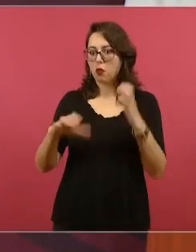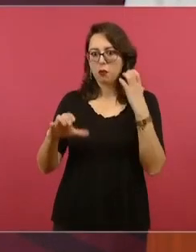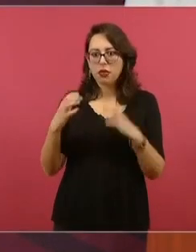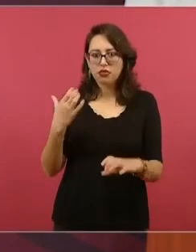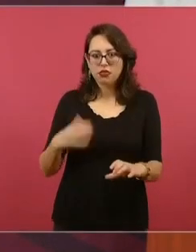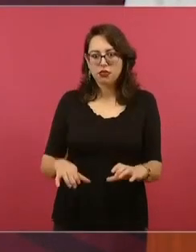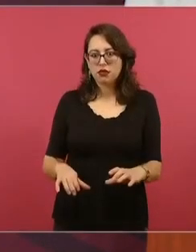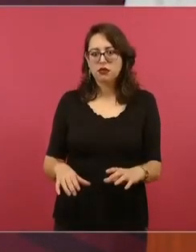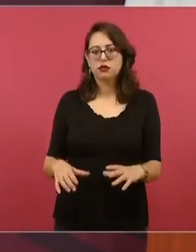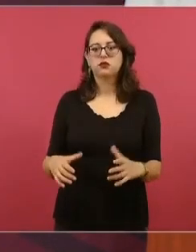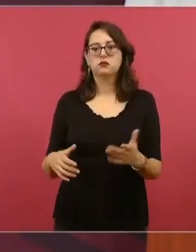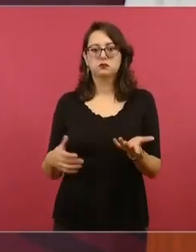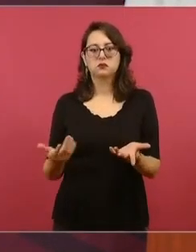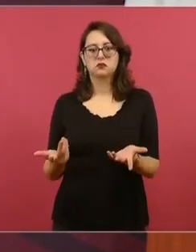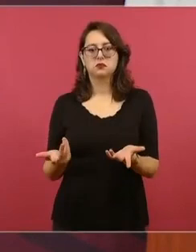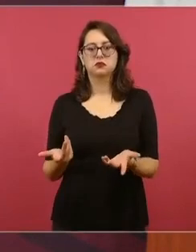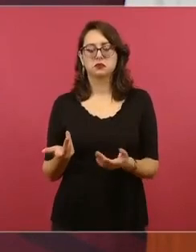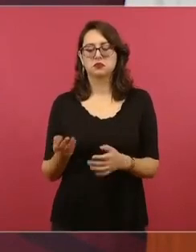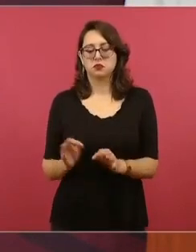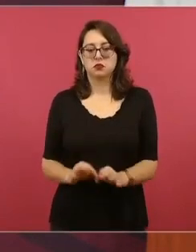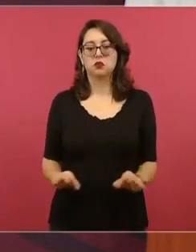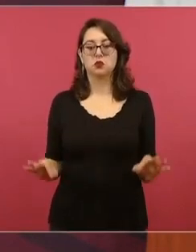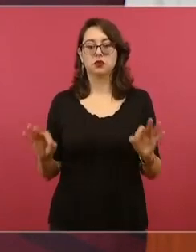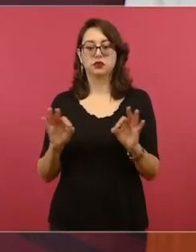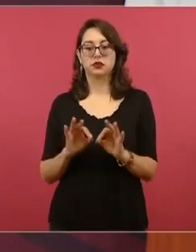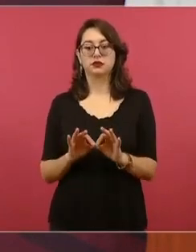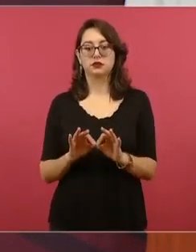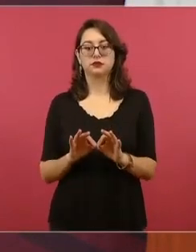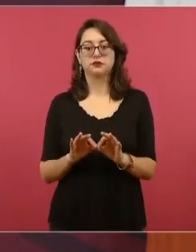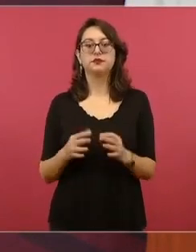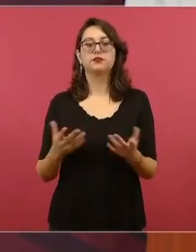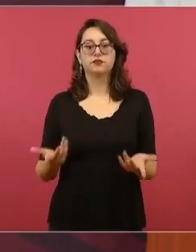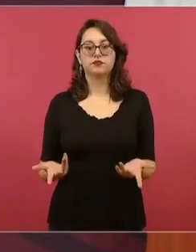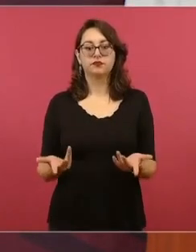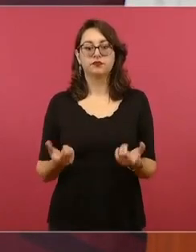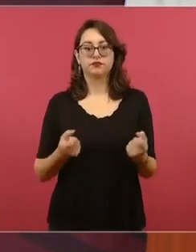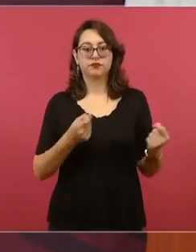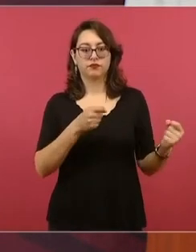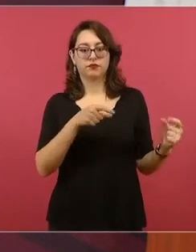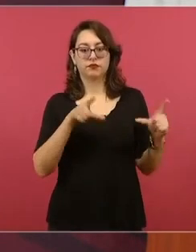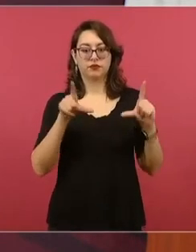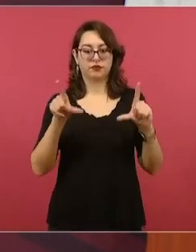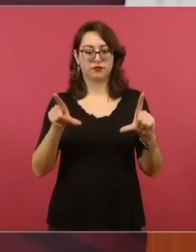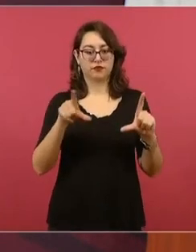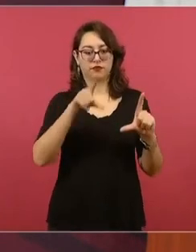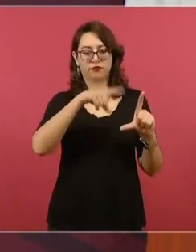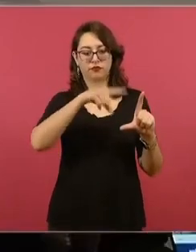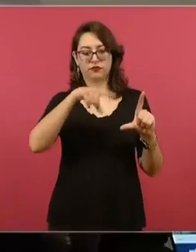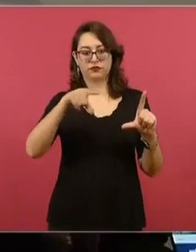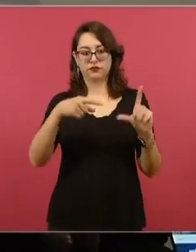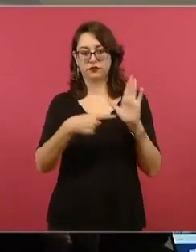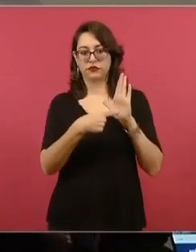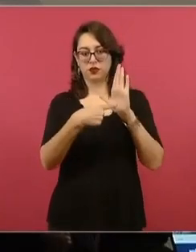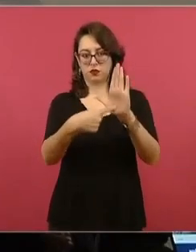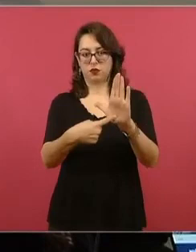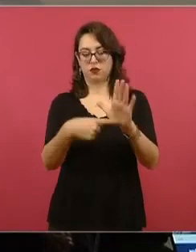a la información de INEGI, pero luego hay otras